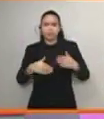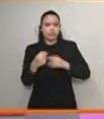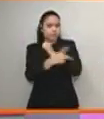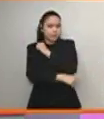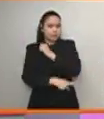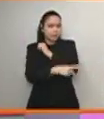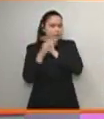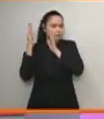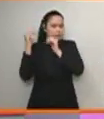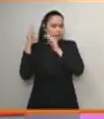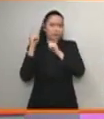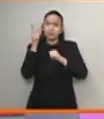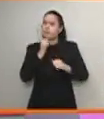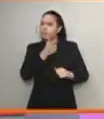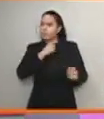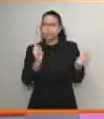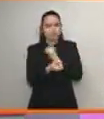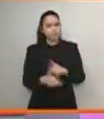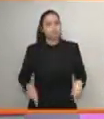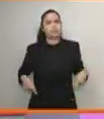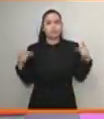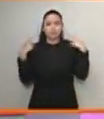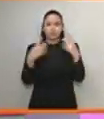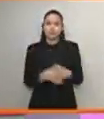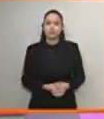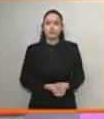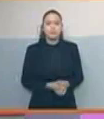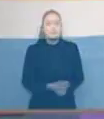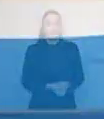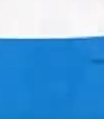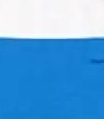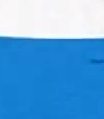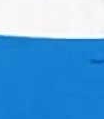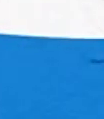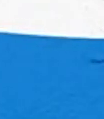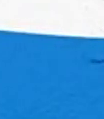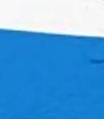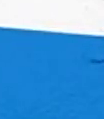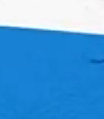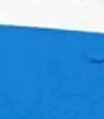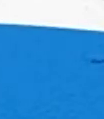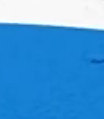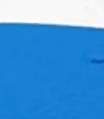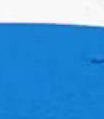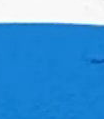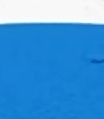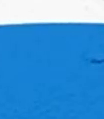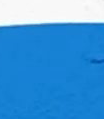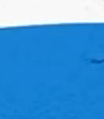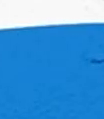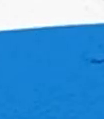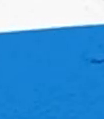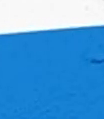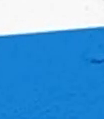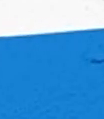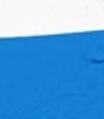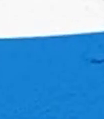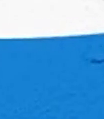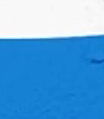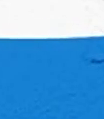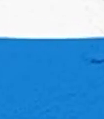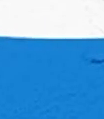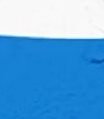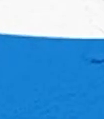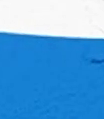lleno de franz a lot o te cambia la vida huesca creyendo que será posible